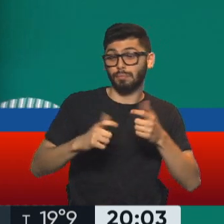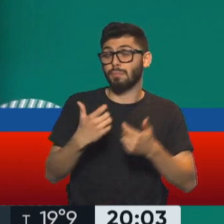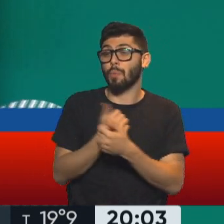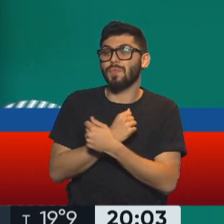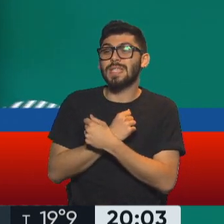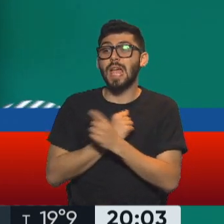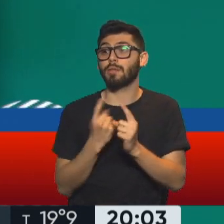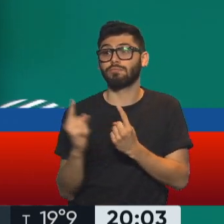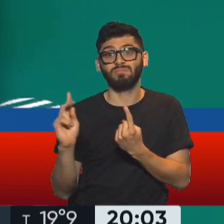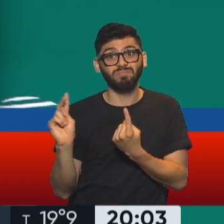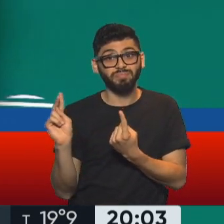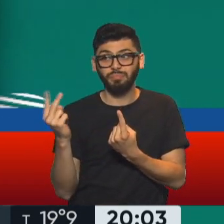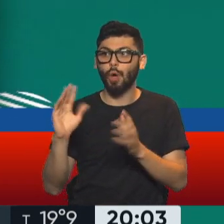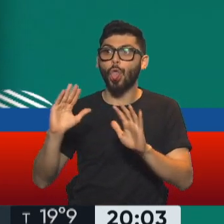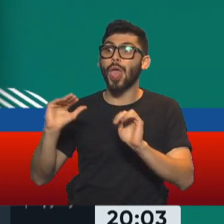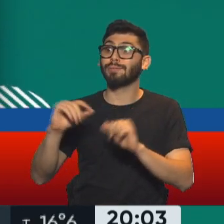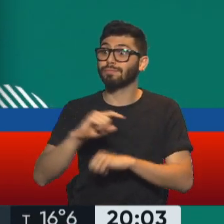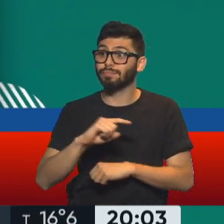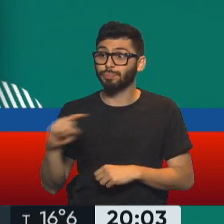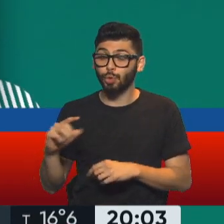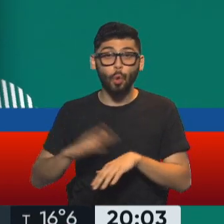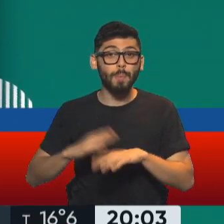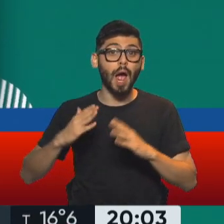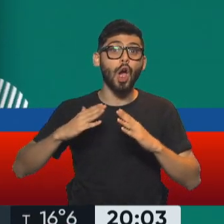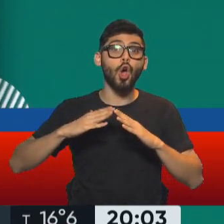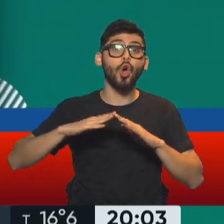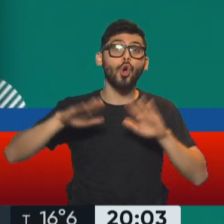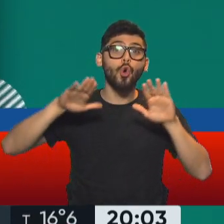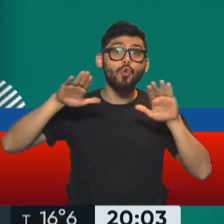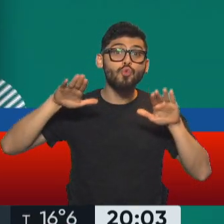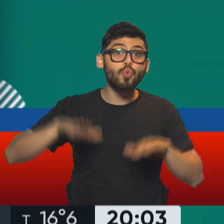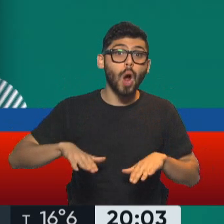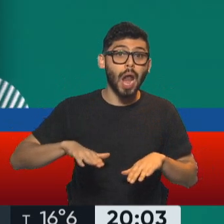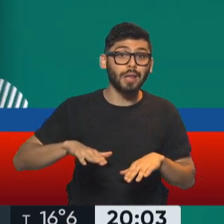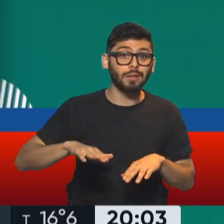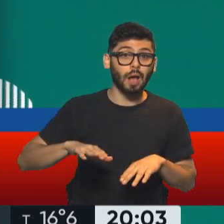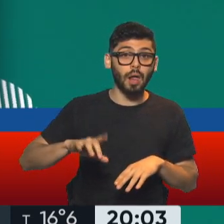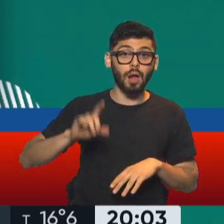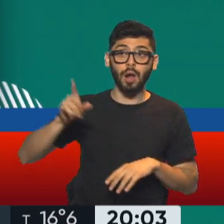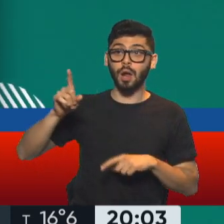querido y no pudieron despedirlo por una cuarentena que en el poder nadie